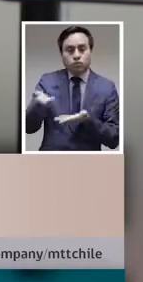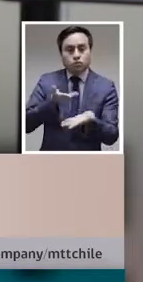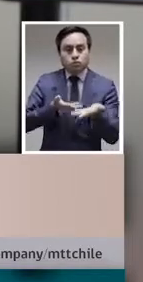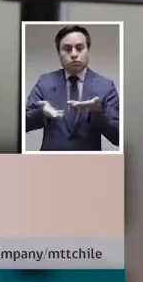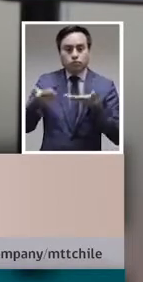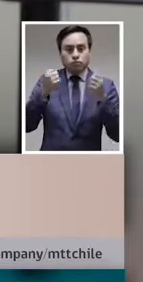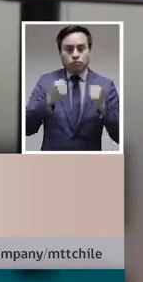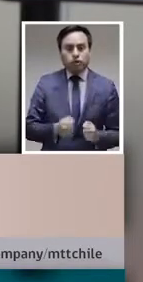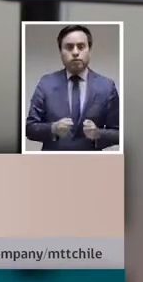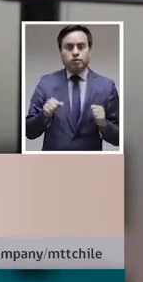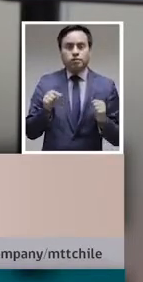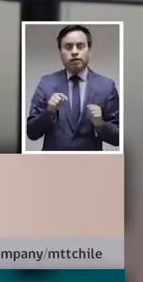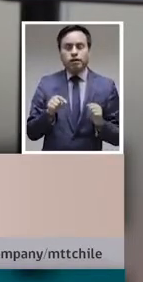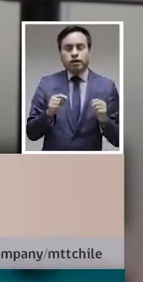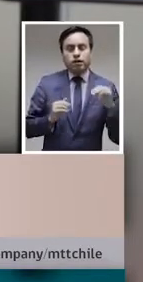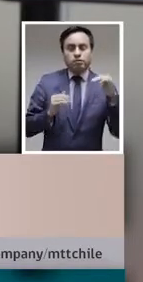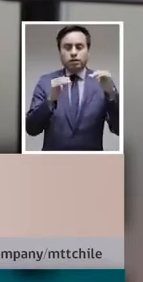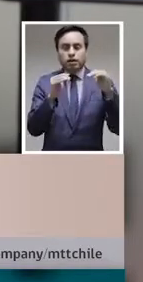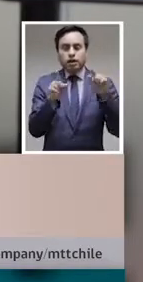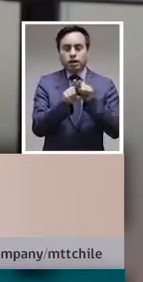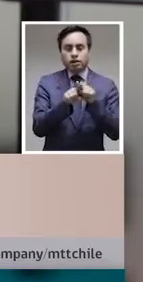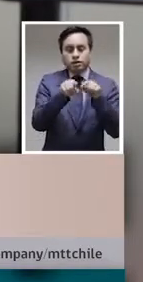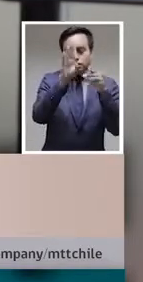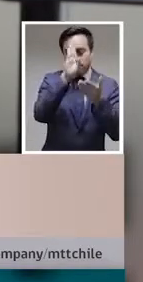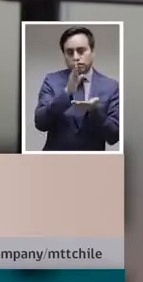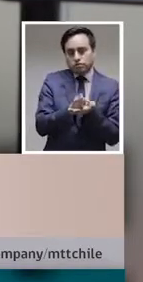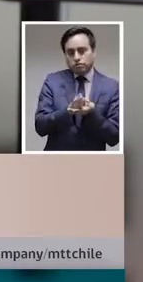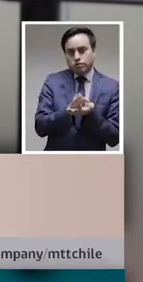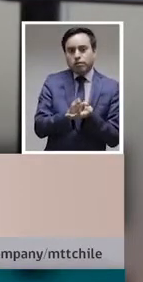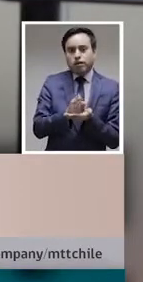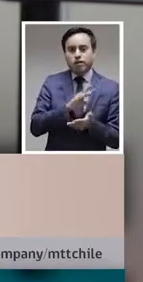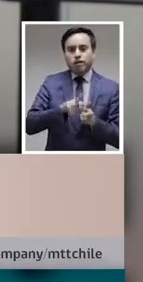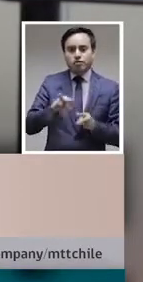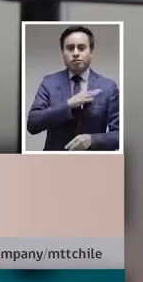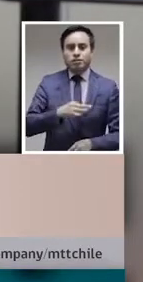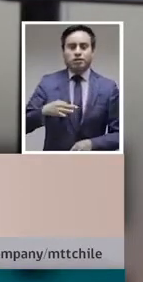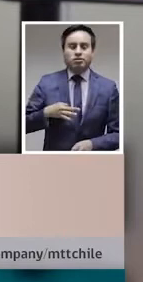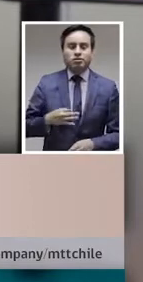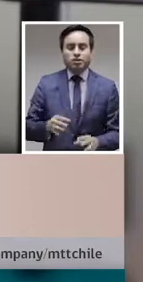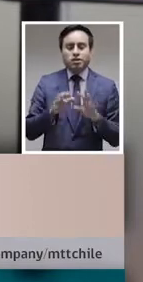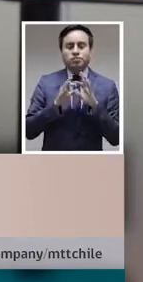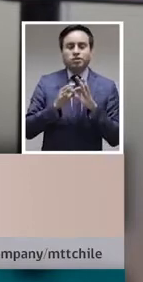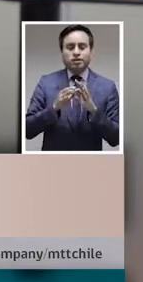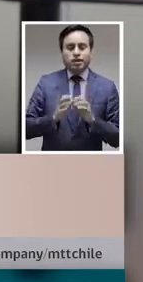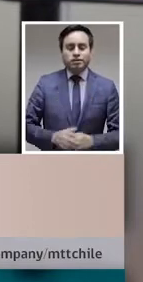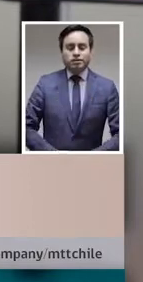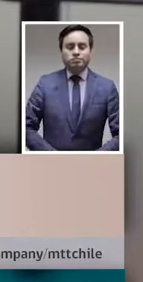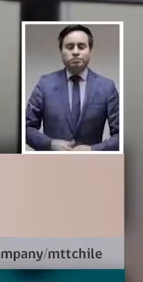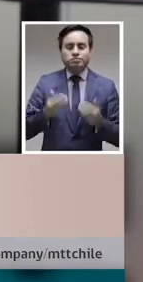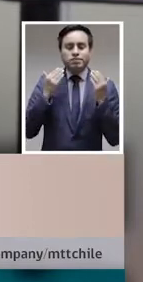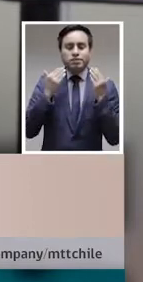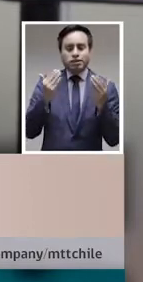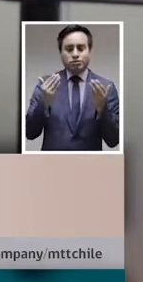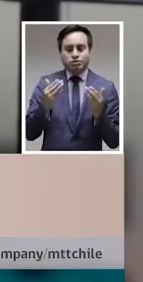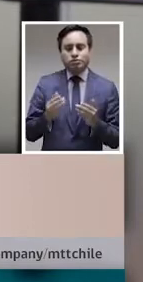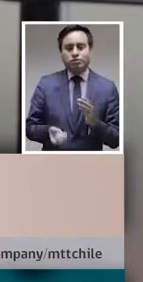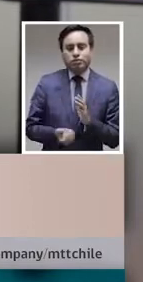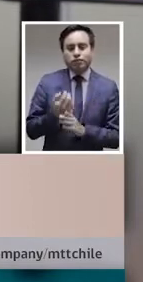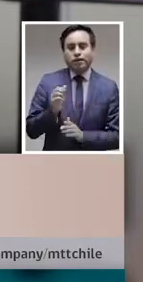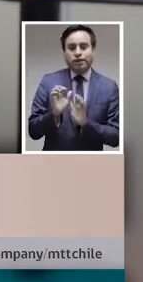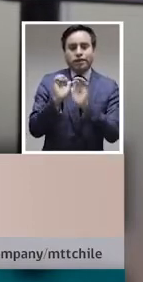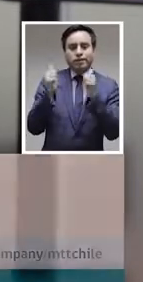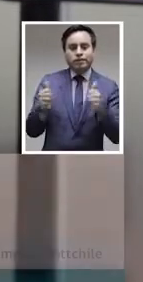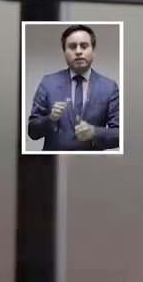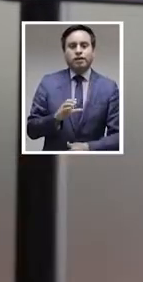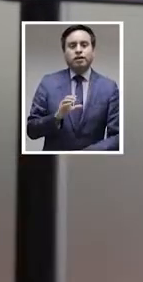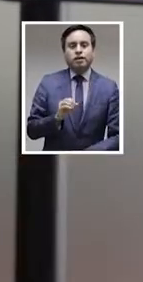conjunto el alcance de distintas decisiones que tomemos en el ministerio. Así que muchas gracias, mi saludo a la nueva directiva